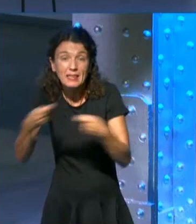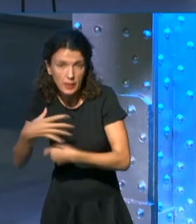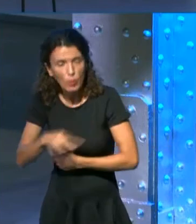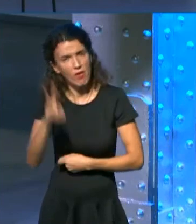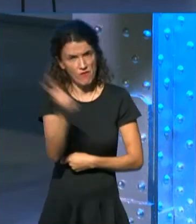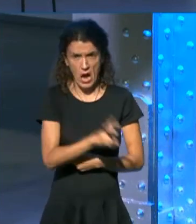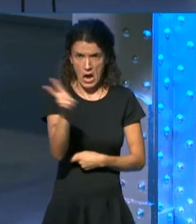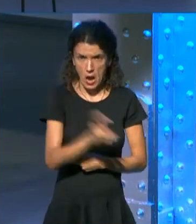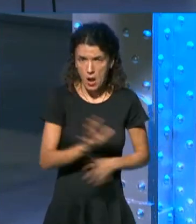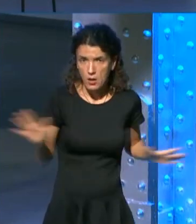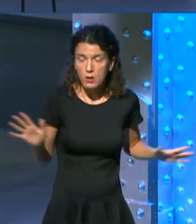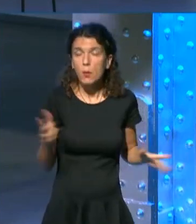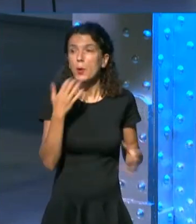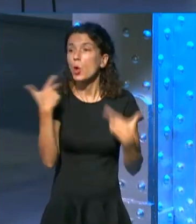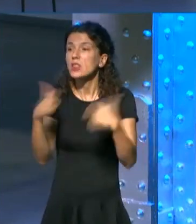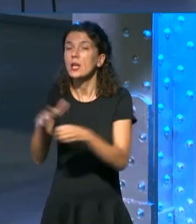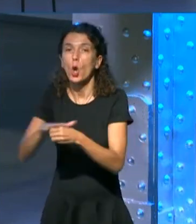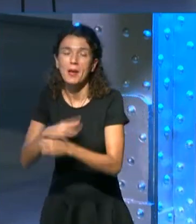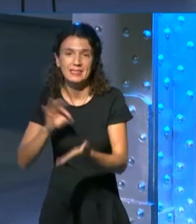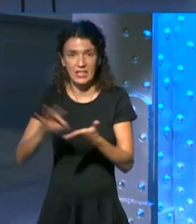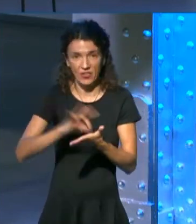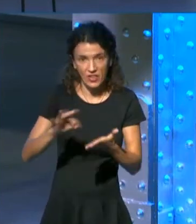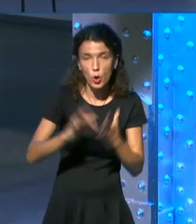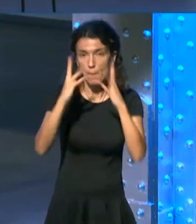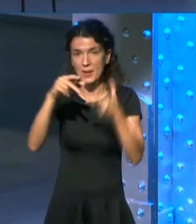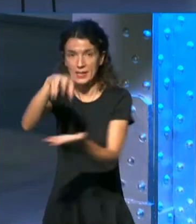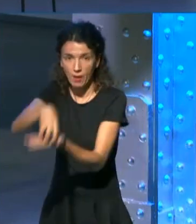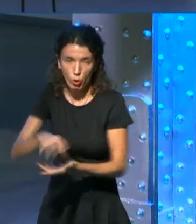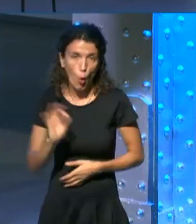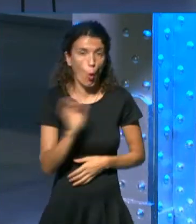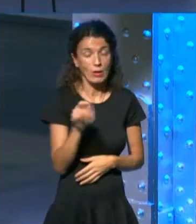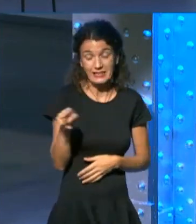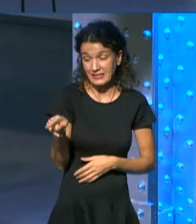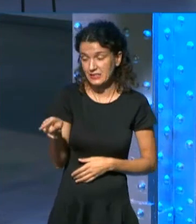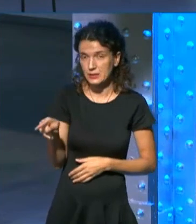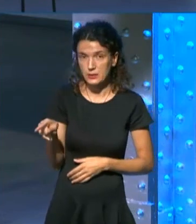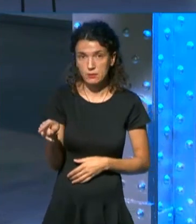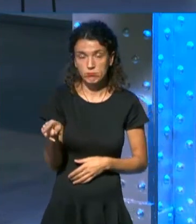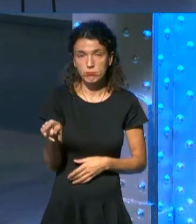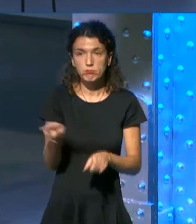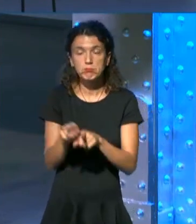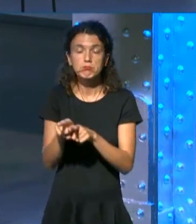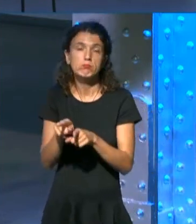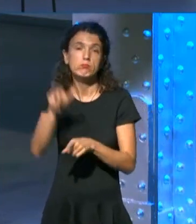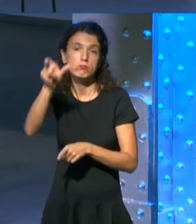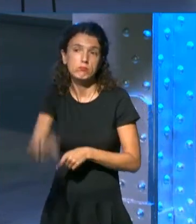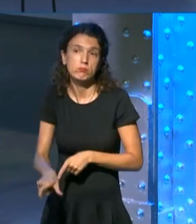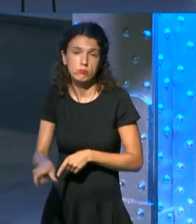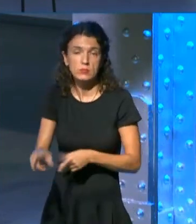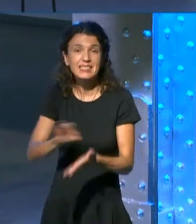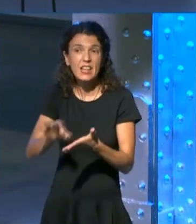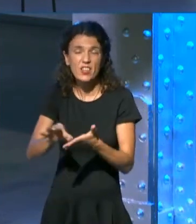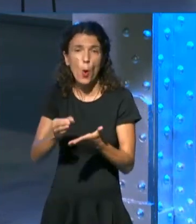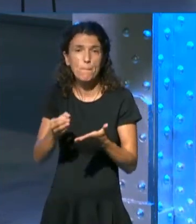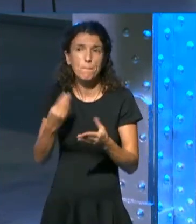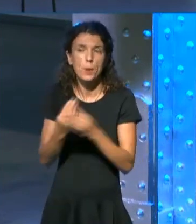útil. Pero en campos más de servicios como la administración, que es bueno, pues el gran empleador y el gran servidor de